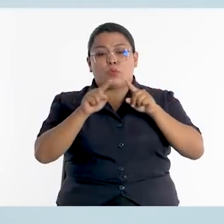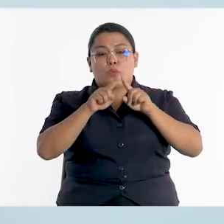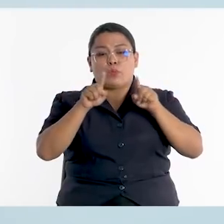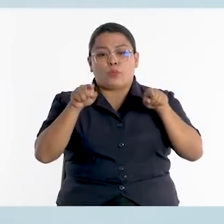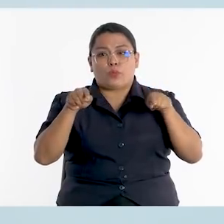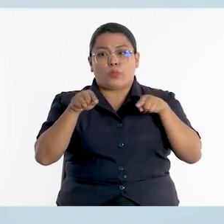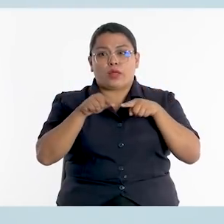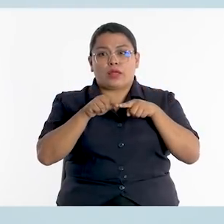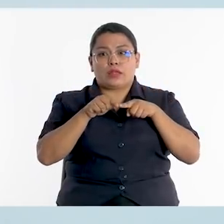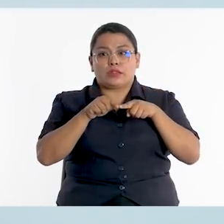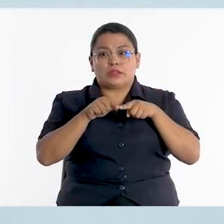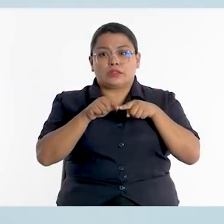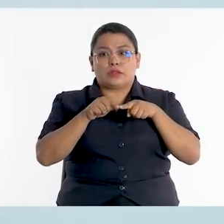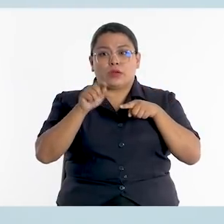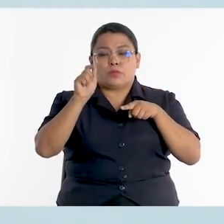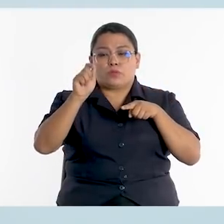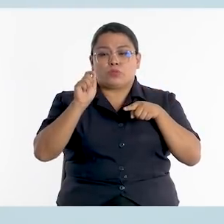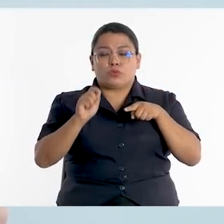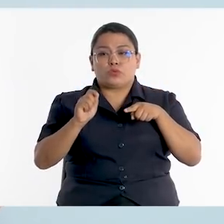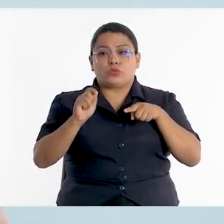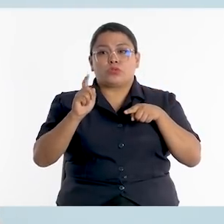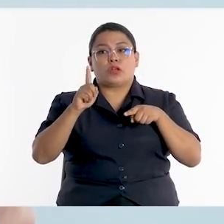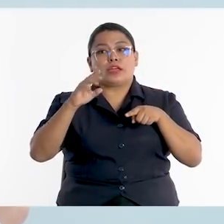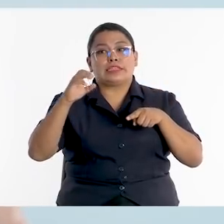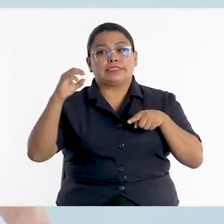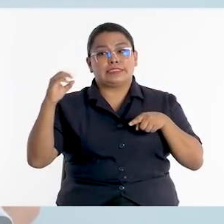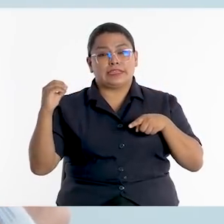cuadrito es a 100.